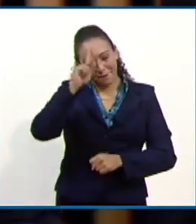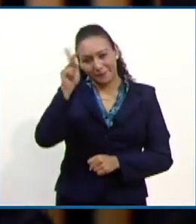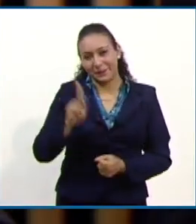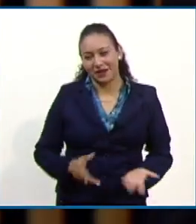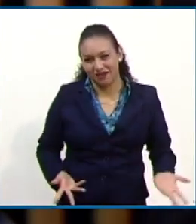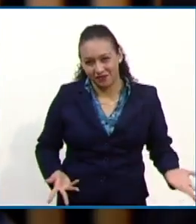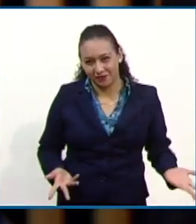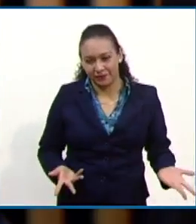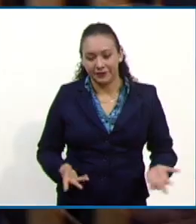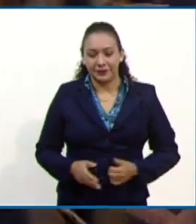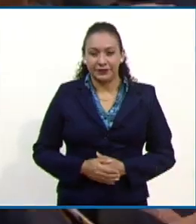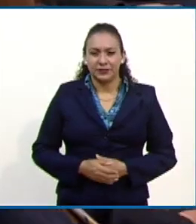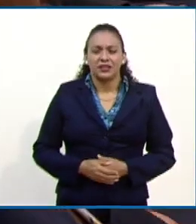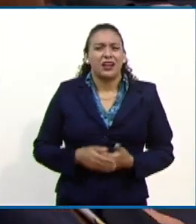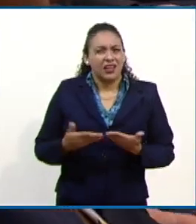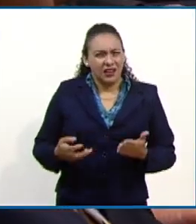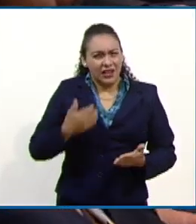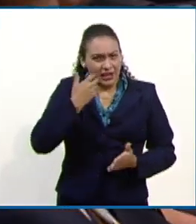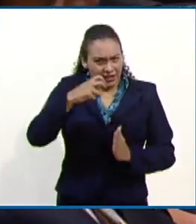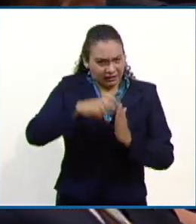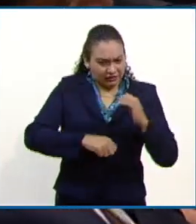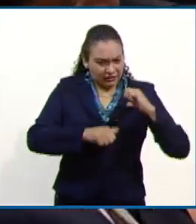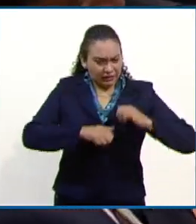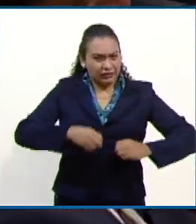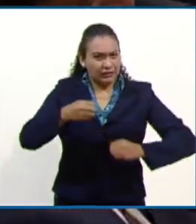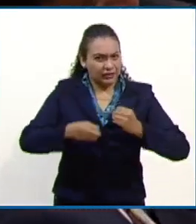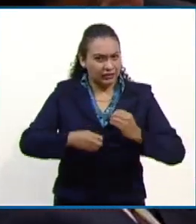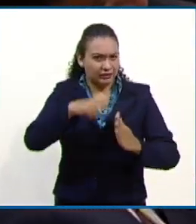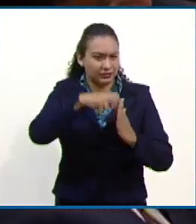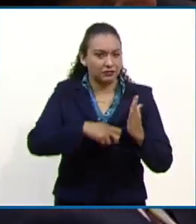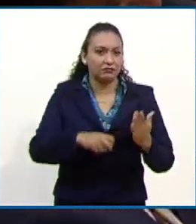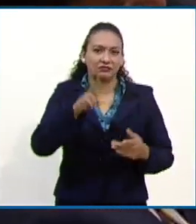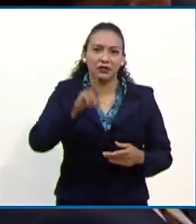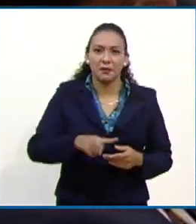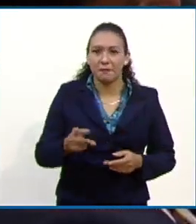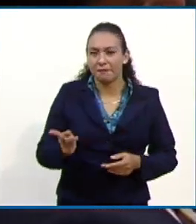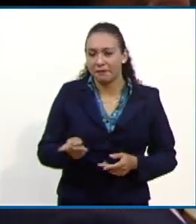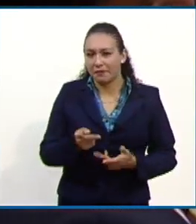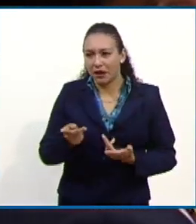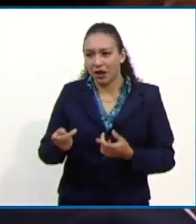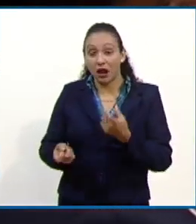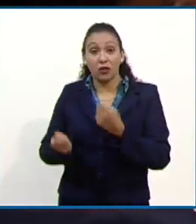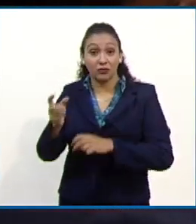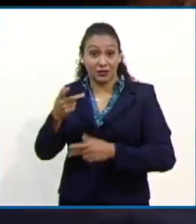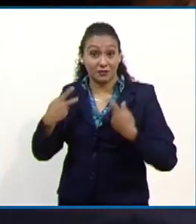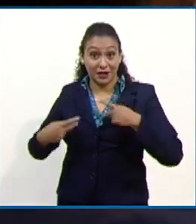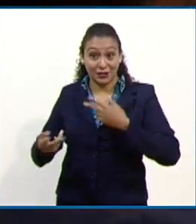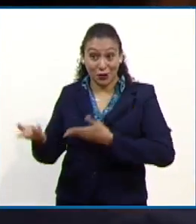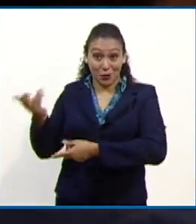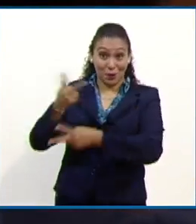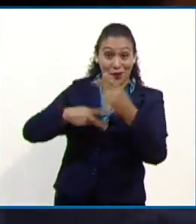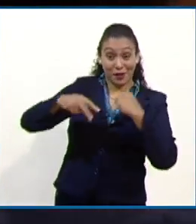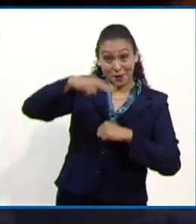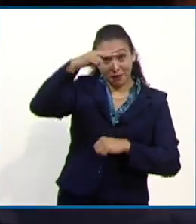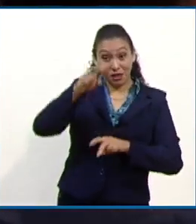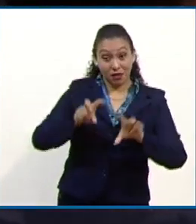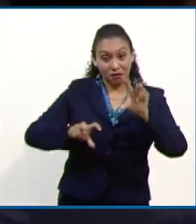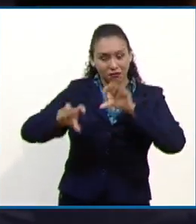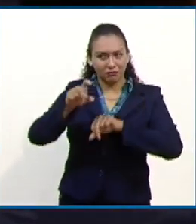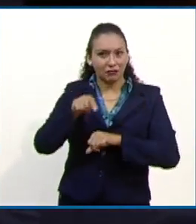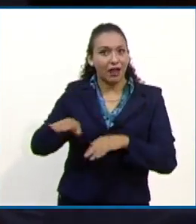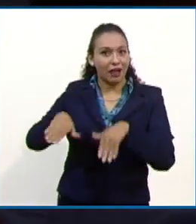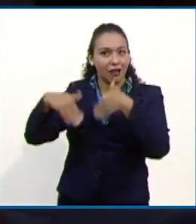Desde luego que esta reforma además preocupa a los mercados internacionales por la debilidad que va